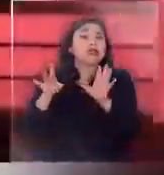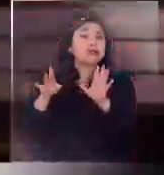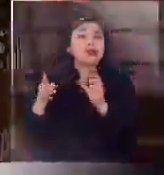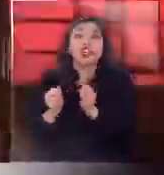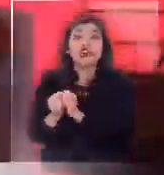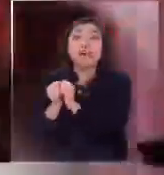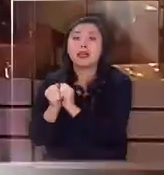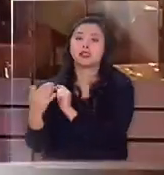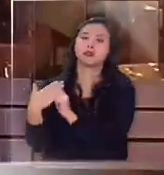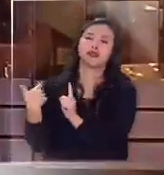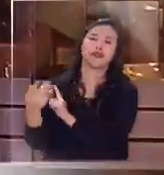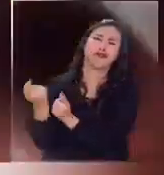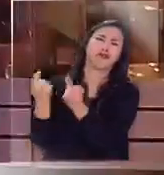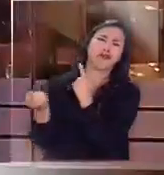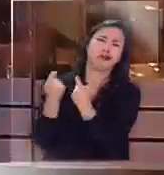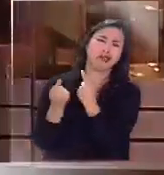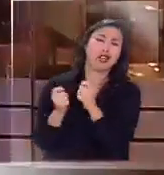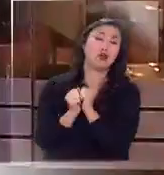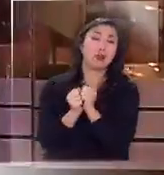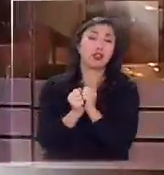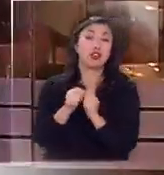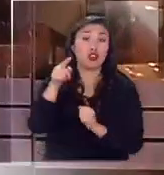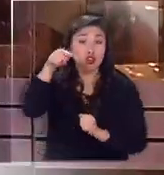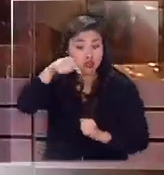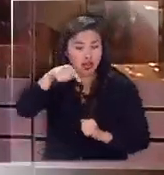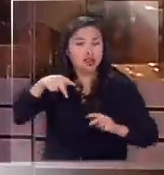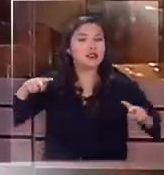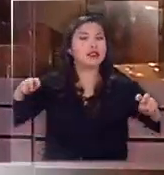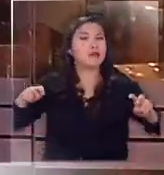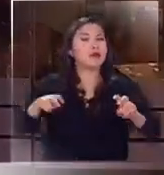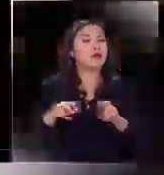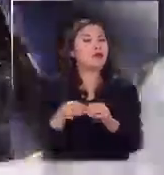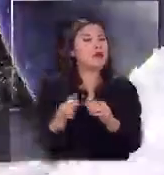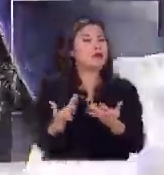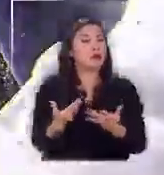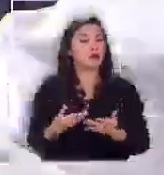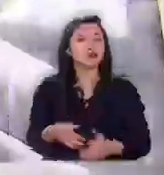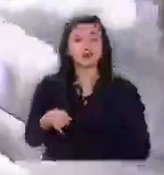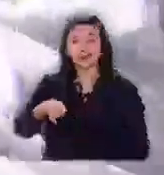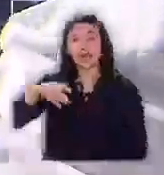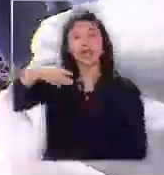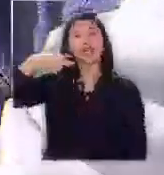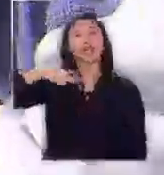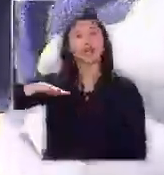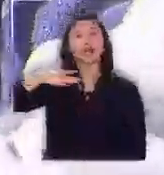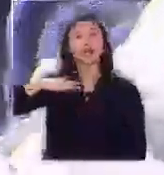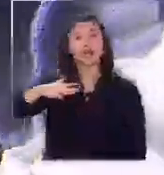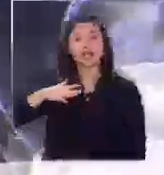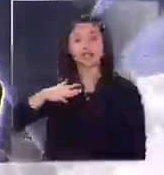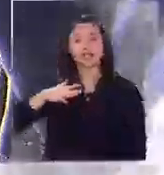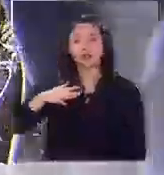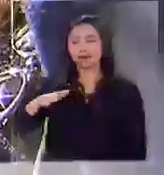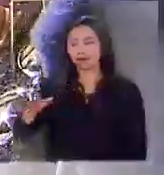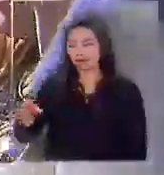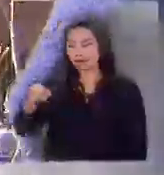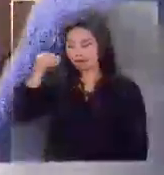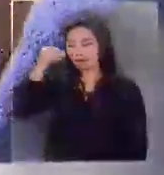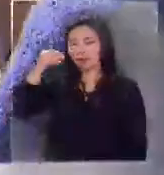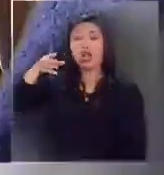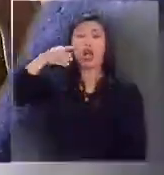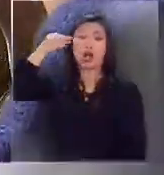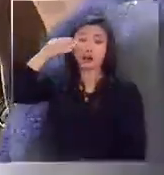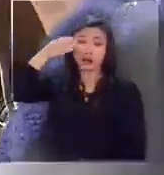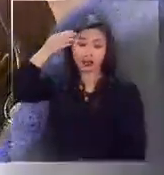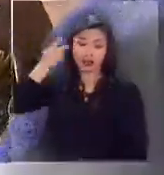pares, de sus compañeros. Arista que hoy es investigada. Lo importante de esto es sacar lecciones y